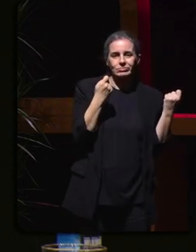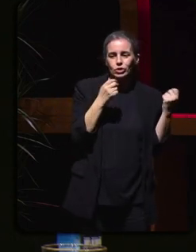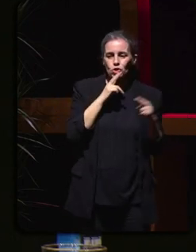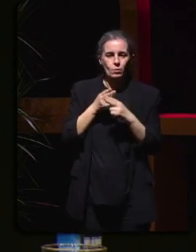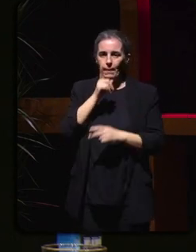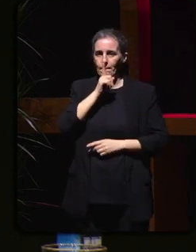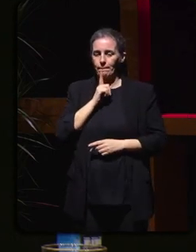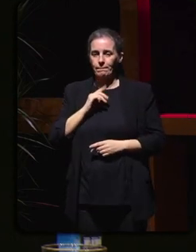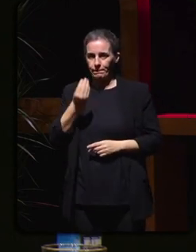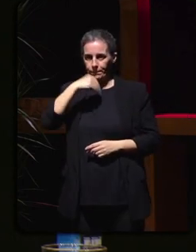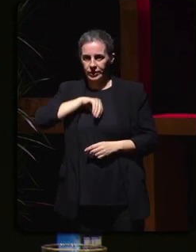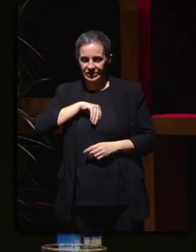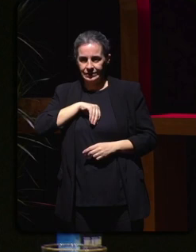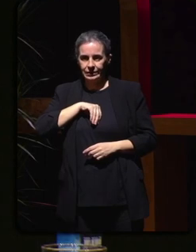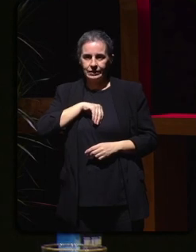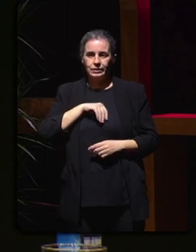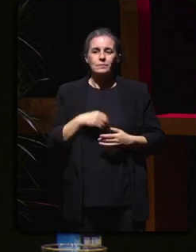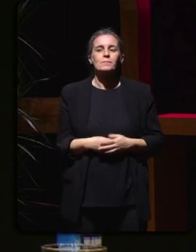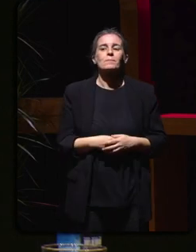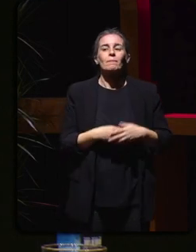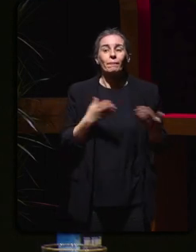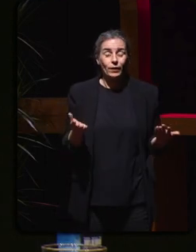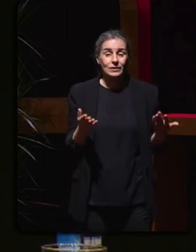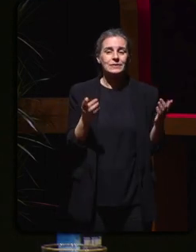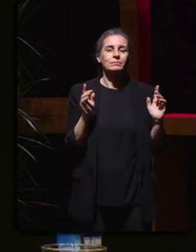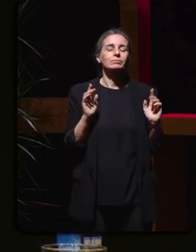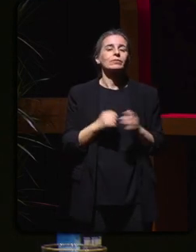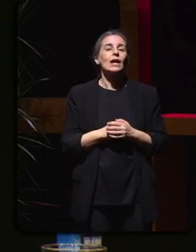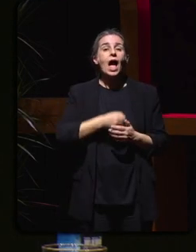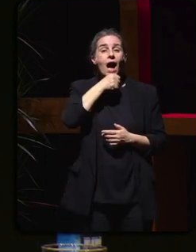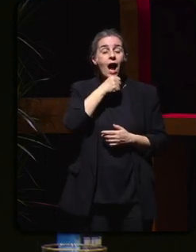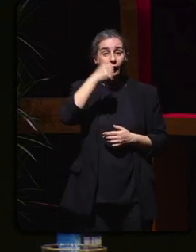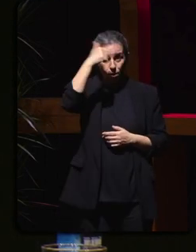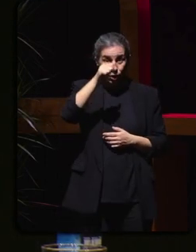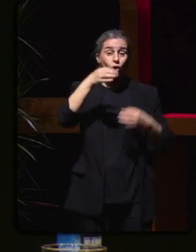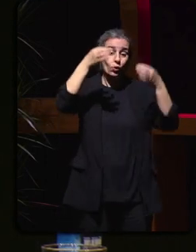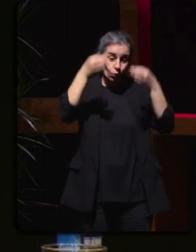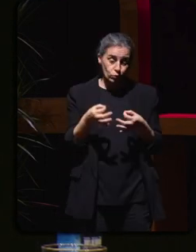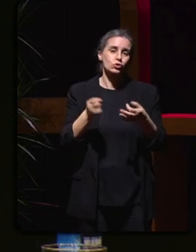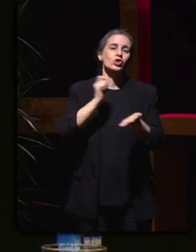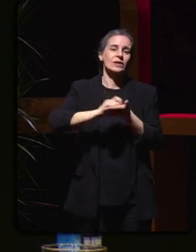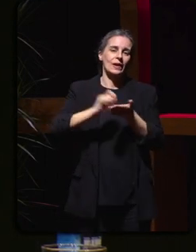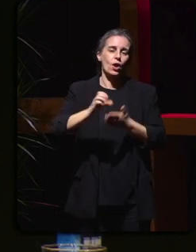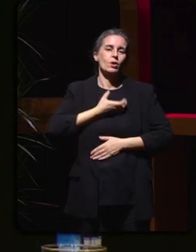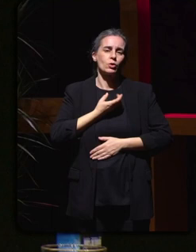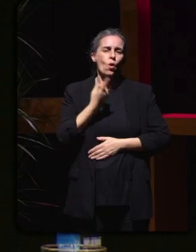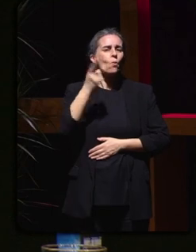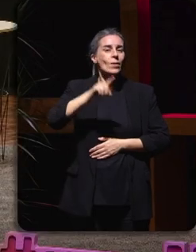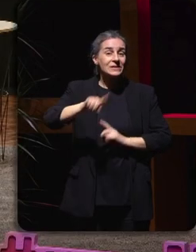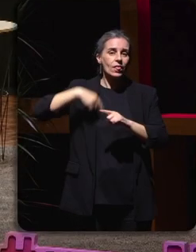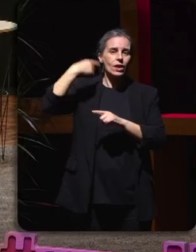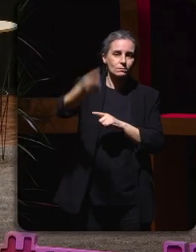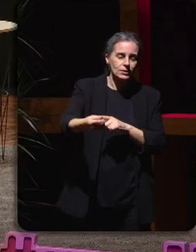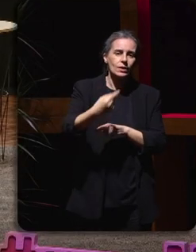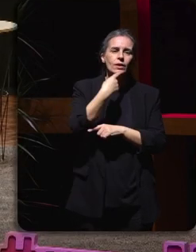nos lo llevan haciendo toda la vida El caso es que mi abuelo era el secretario del ayuntamiento y un mes y pico después le dijeron abuelo